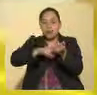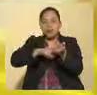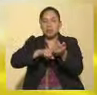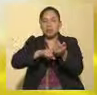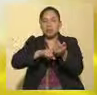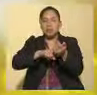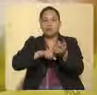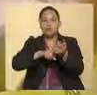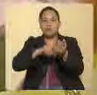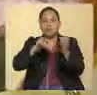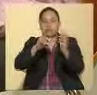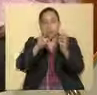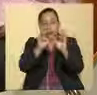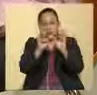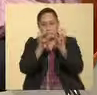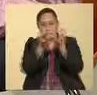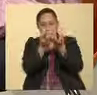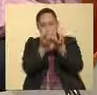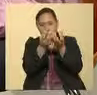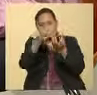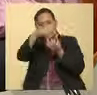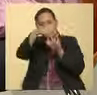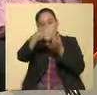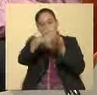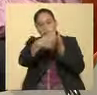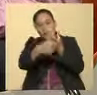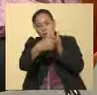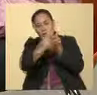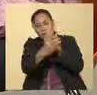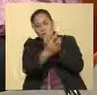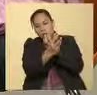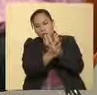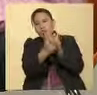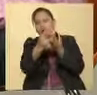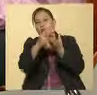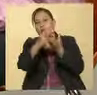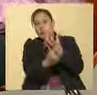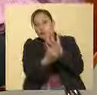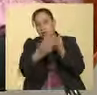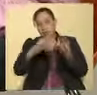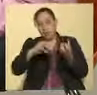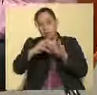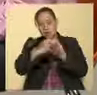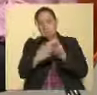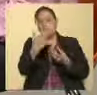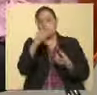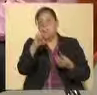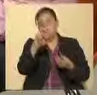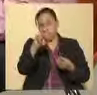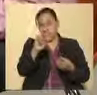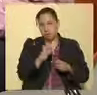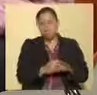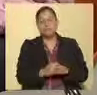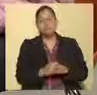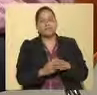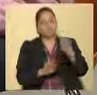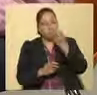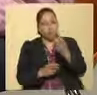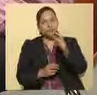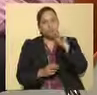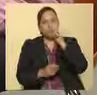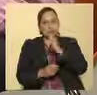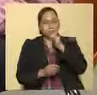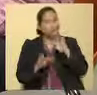pasa el contenido intestinal. Pues sin duda, muy claro nos acabas de dejar qué son las hernias, Sí. cómo